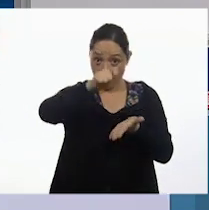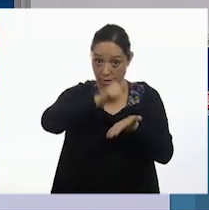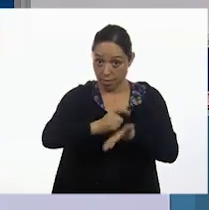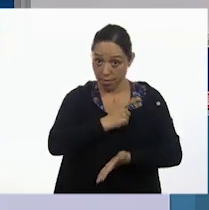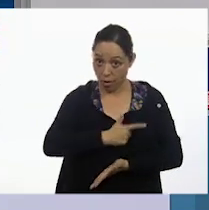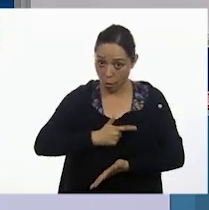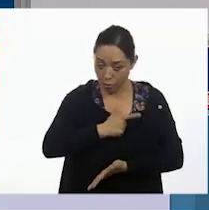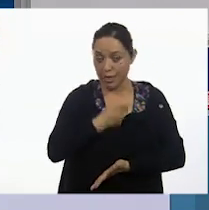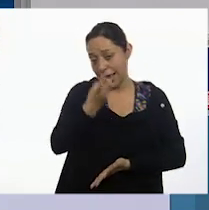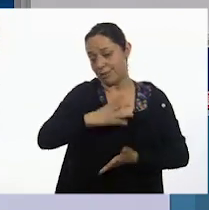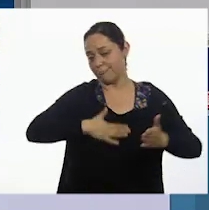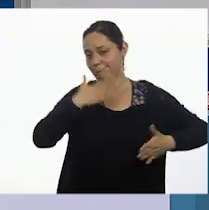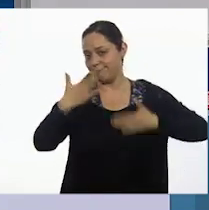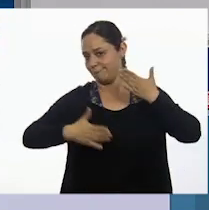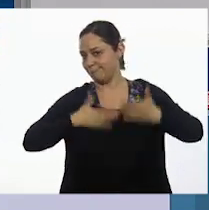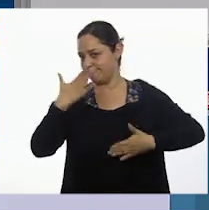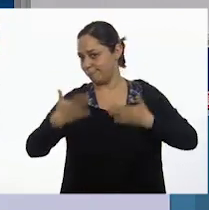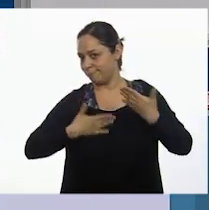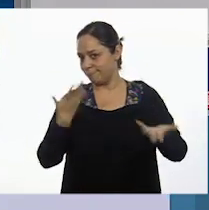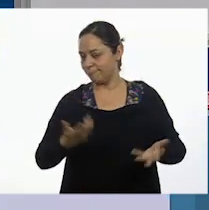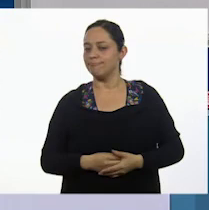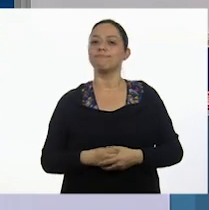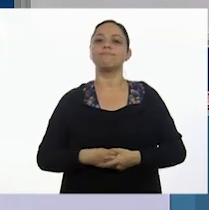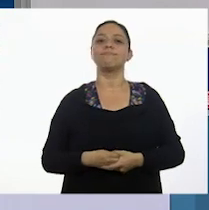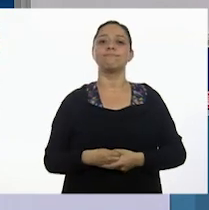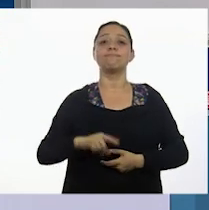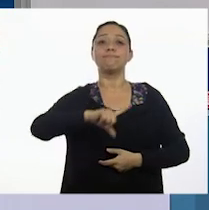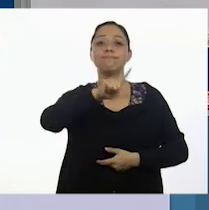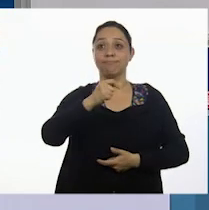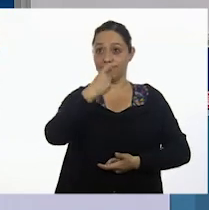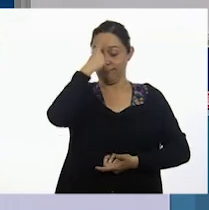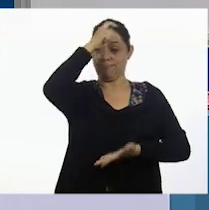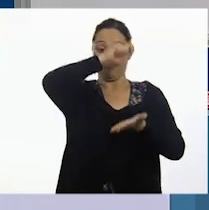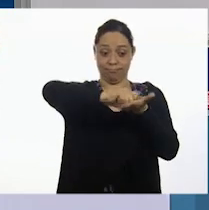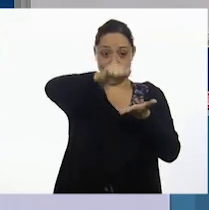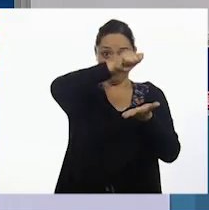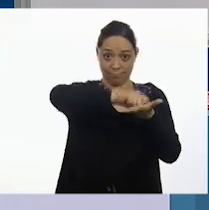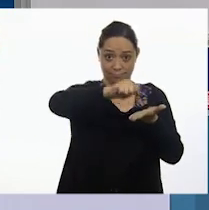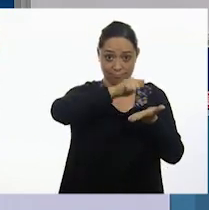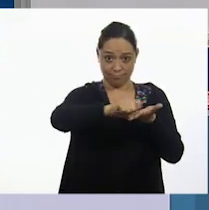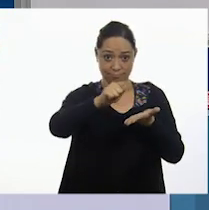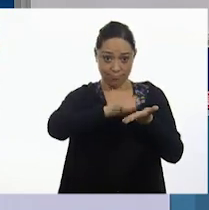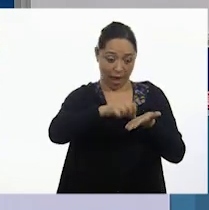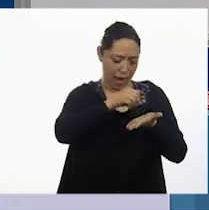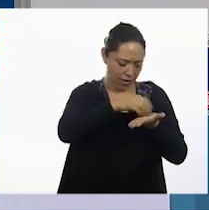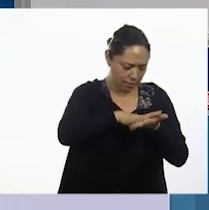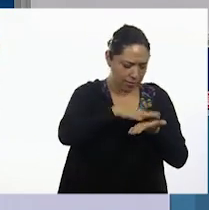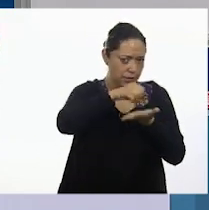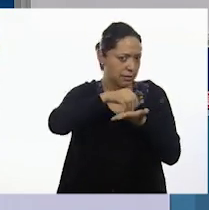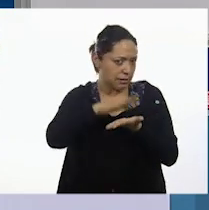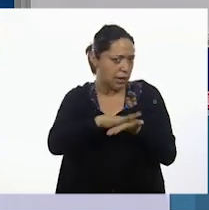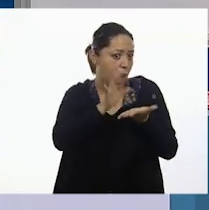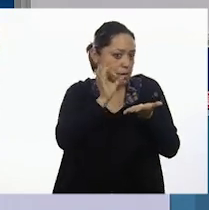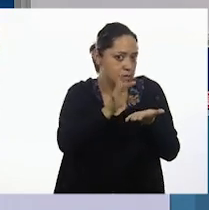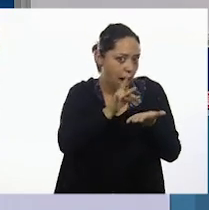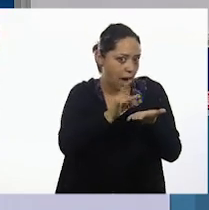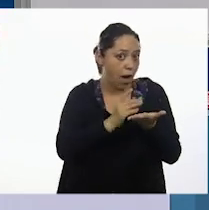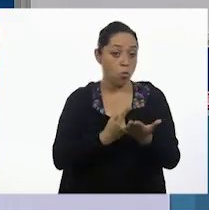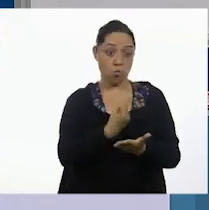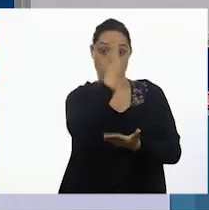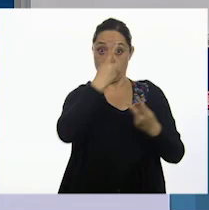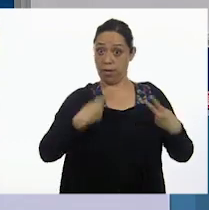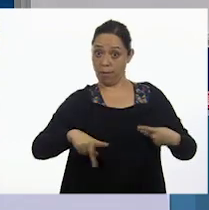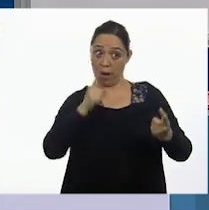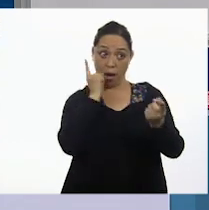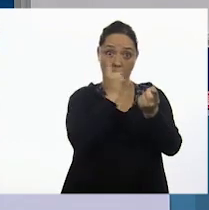sería divertidísimo. Después, estos autores revisan todo lo que obtuvieron. Pues muchas veces no solo entrevistan a una persona, sino